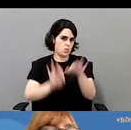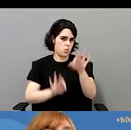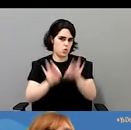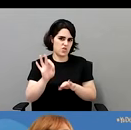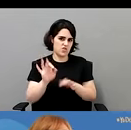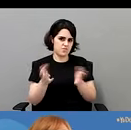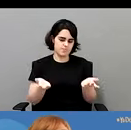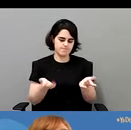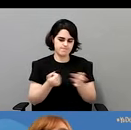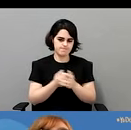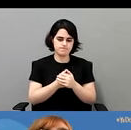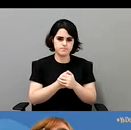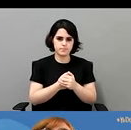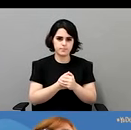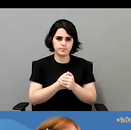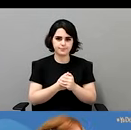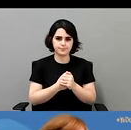75%.